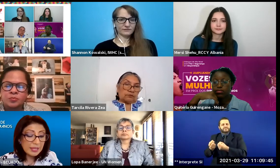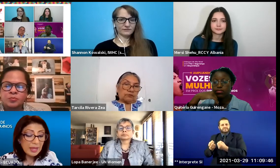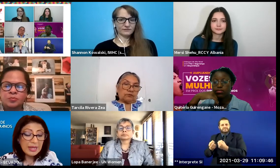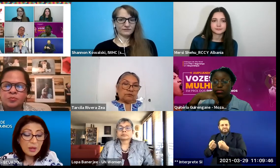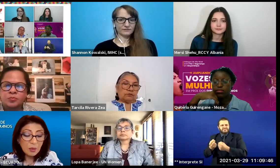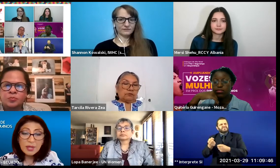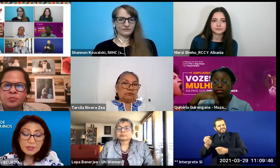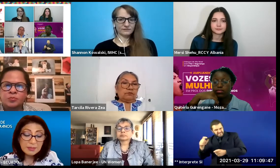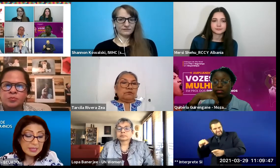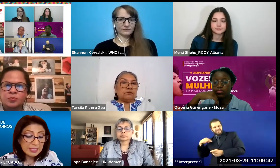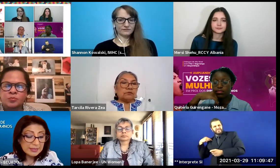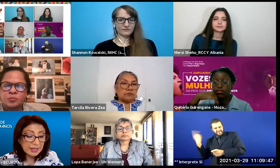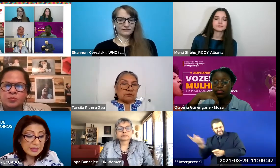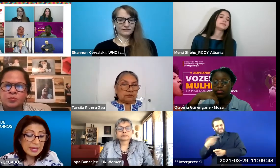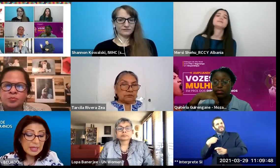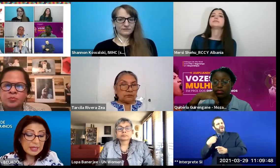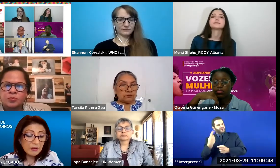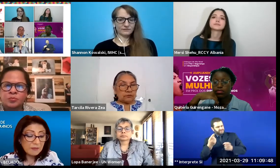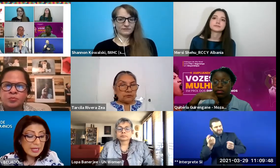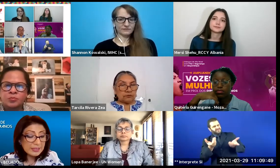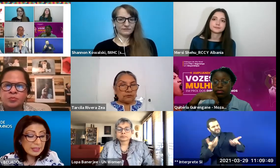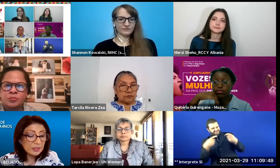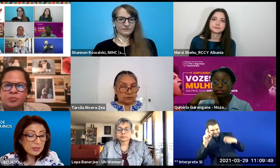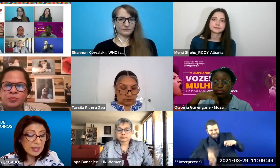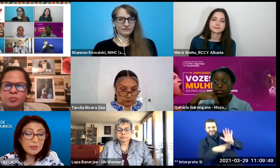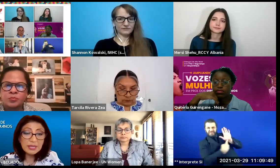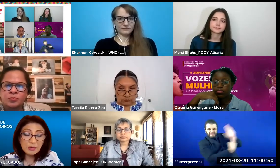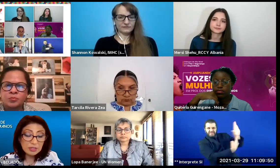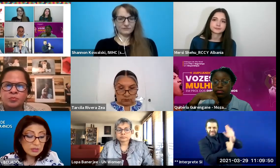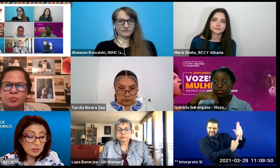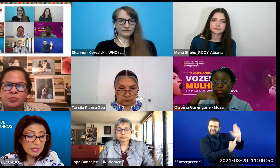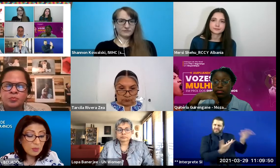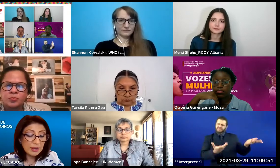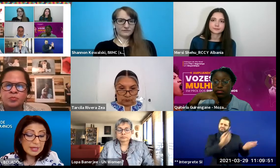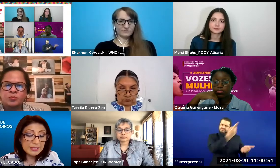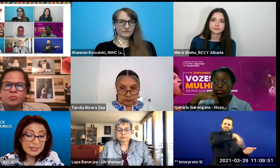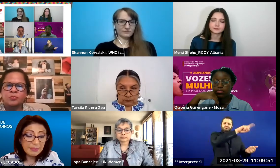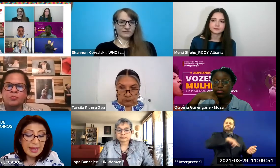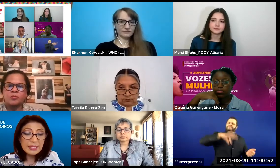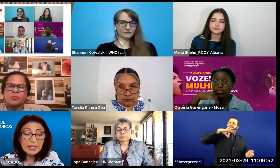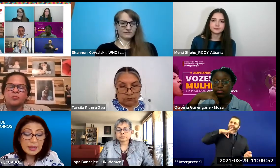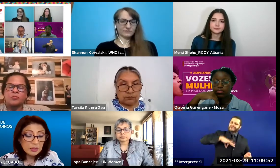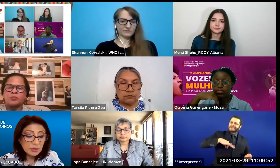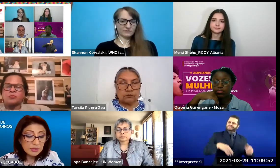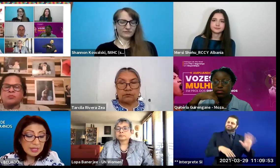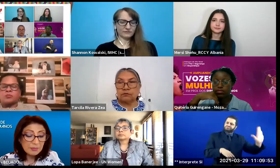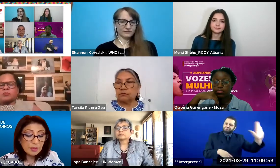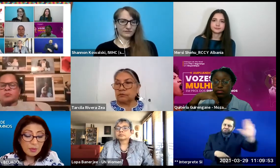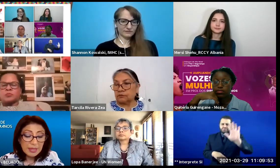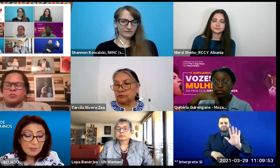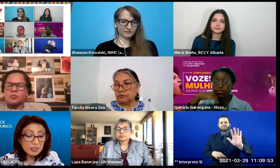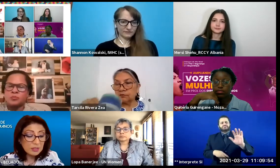aporte al acuerdo de ministras en la Conferencia Regional sobre la Condición de la Mujer en CEPAL,